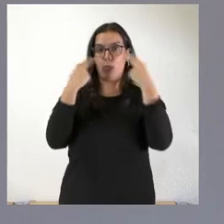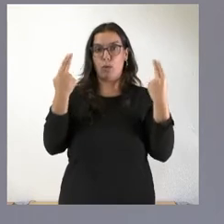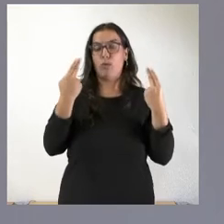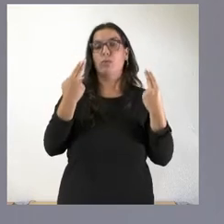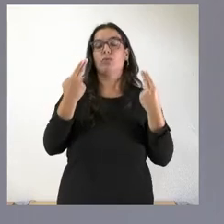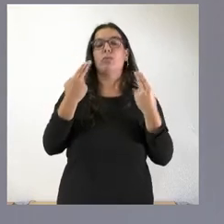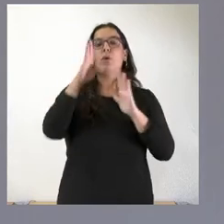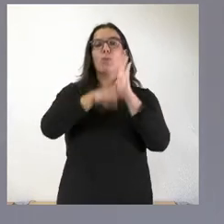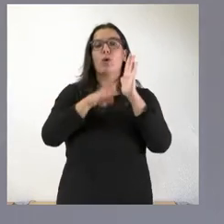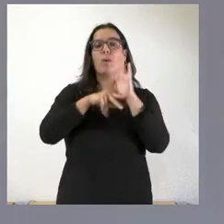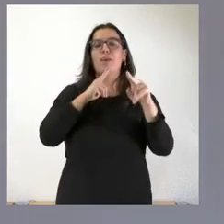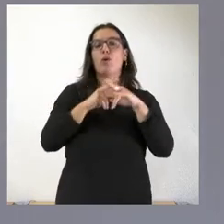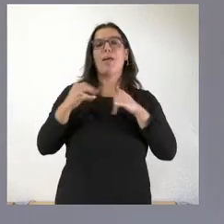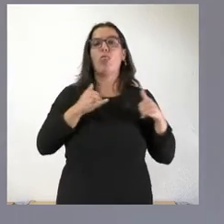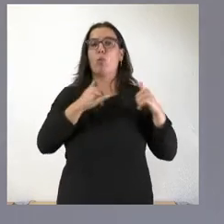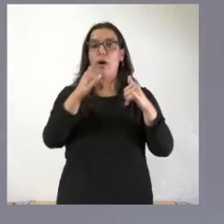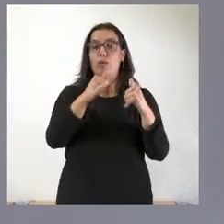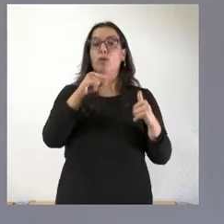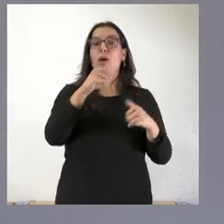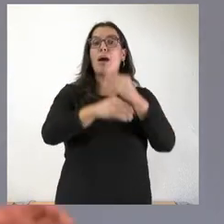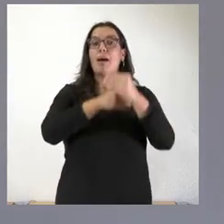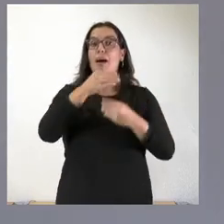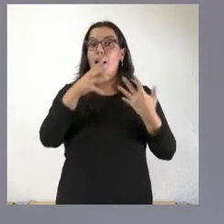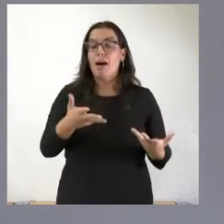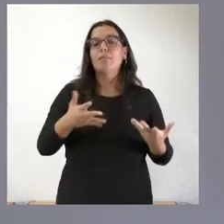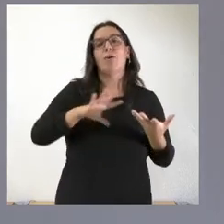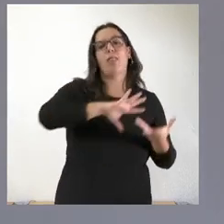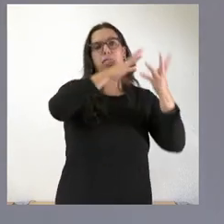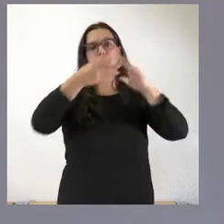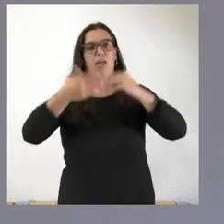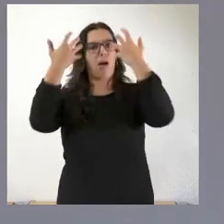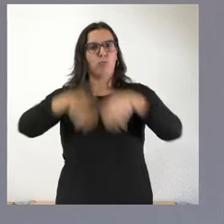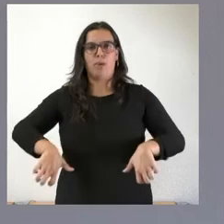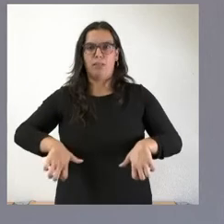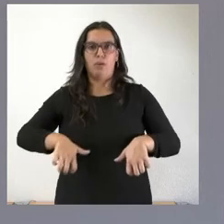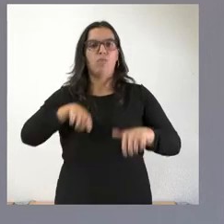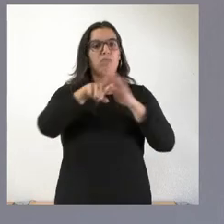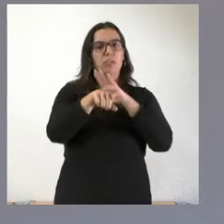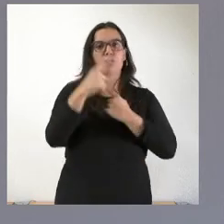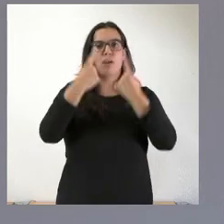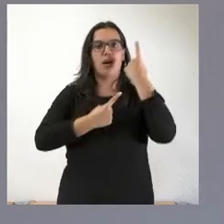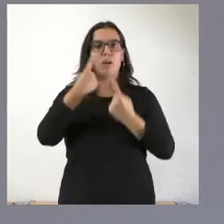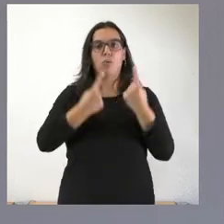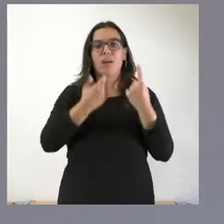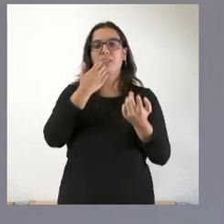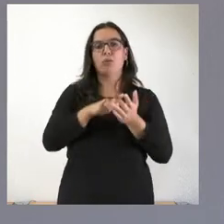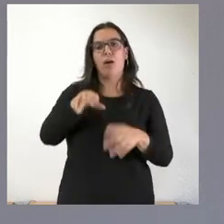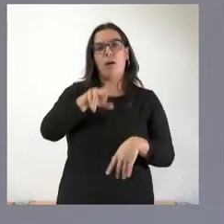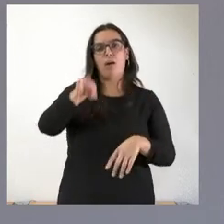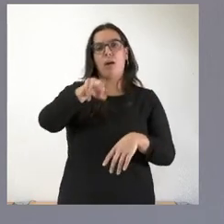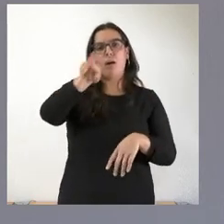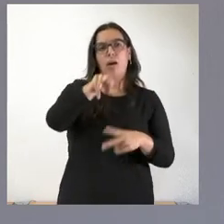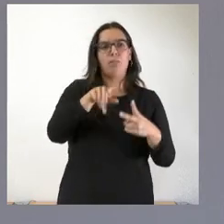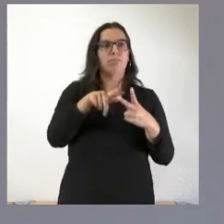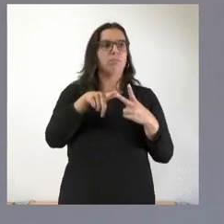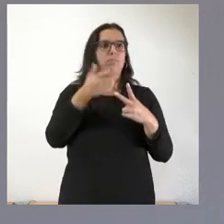Duero. Lo que hacemos ahora es automatizar determinados trámites, aquellos que sean repetitivos, que no